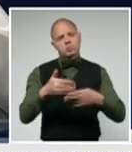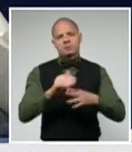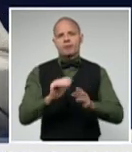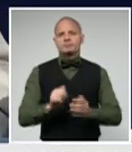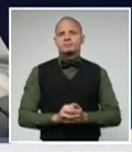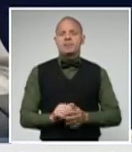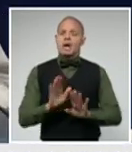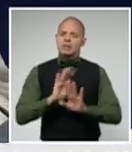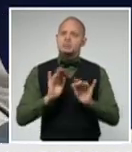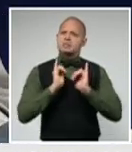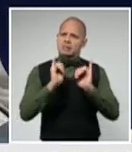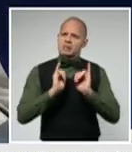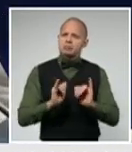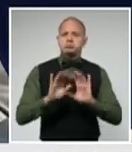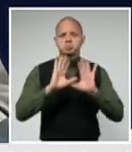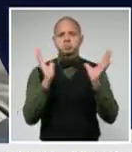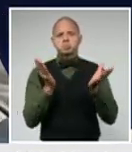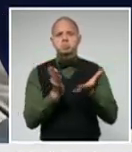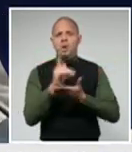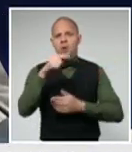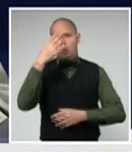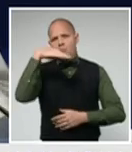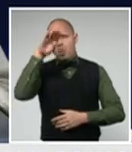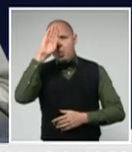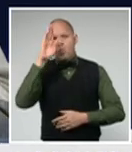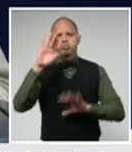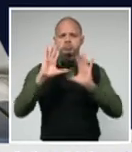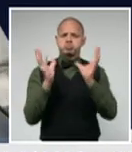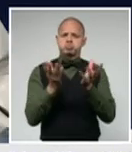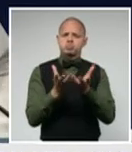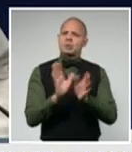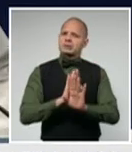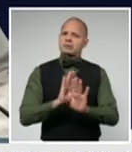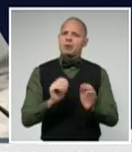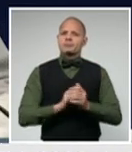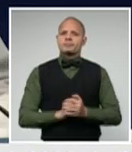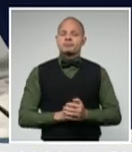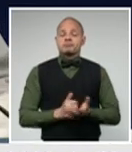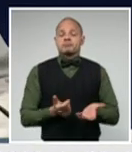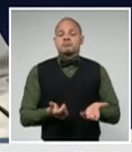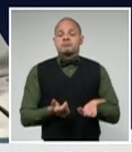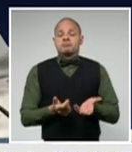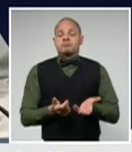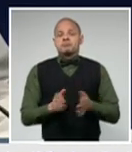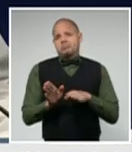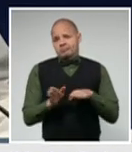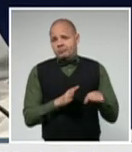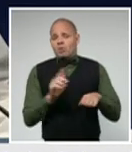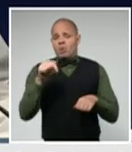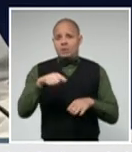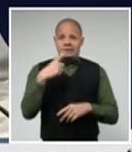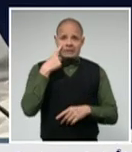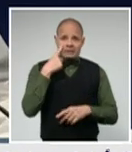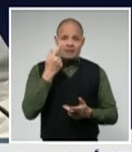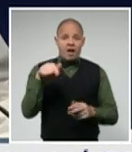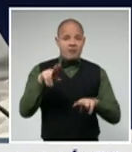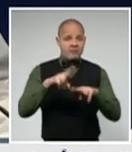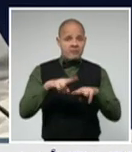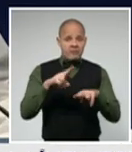Cuba, el comportamiento del mundo. Hoy con un poco de movimiento aquí en La